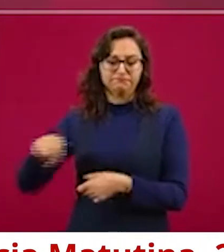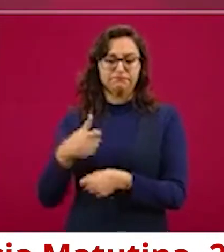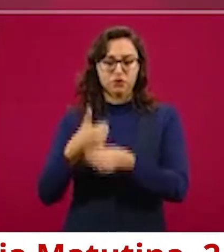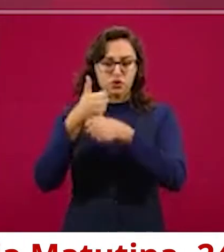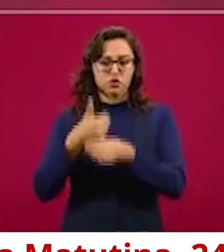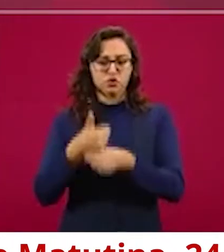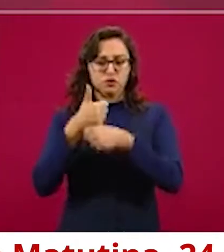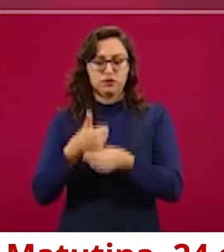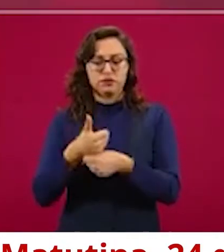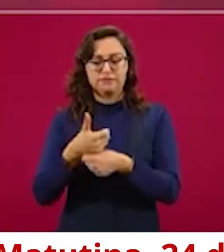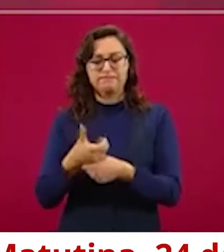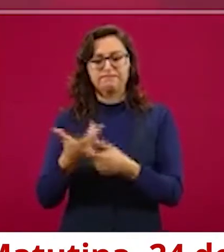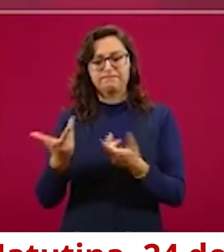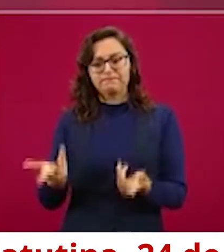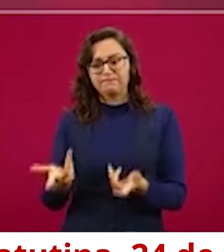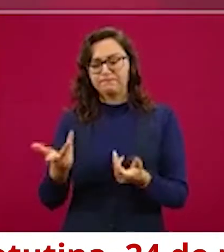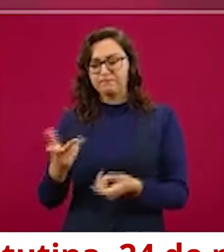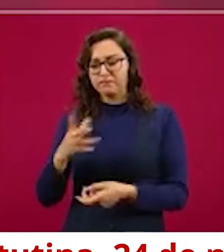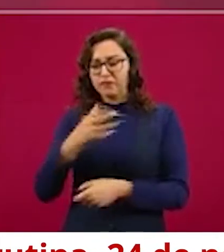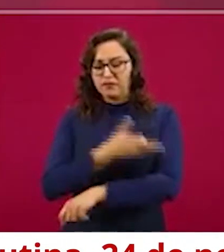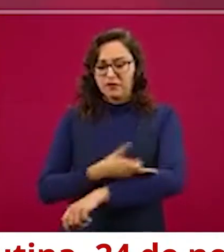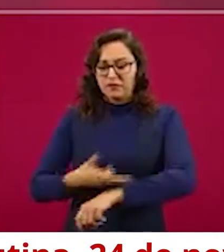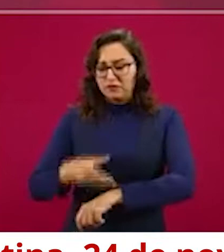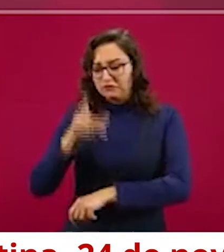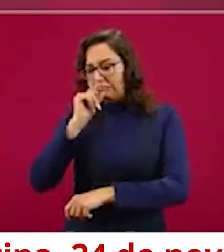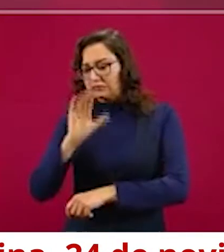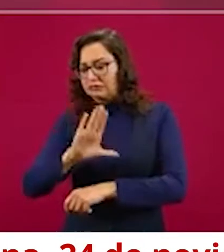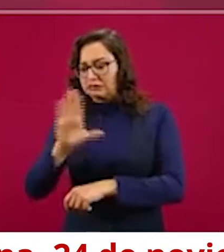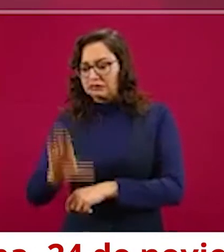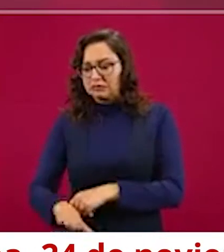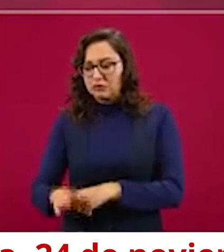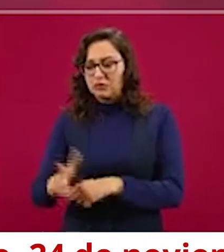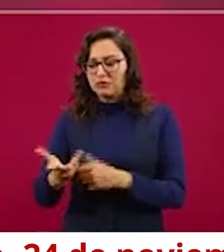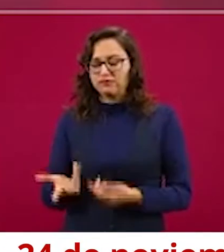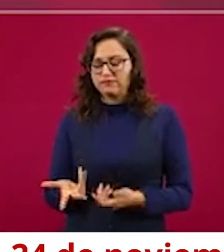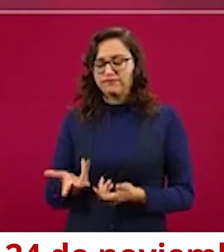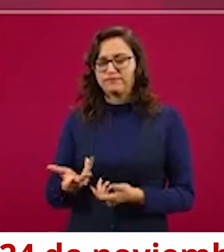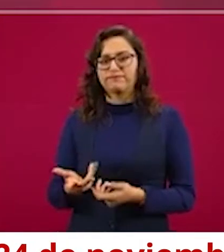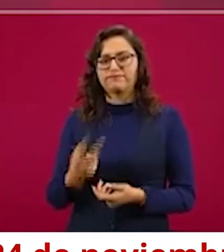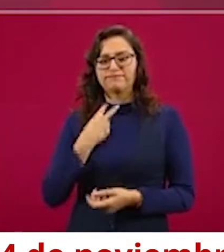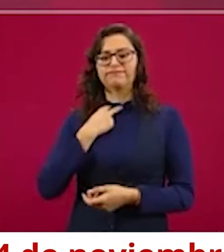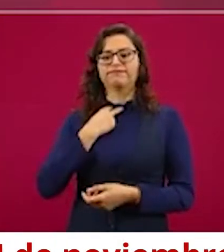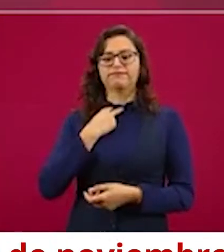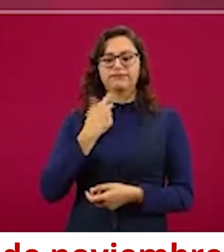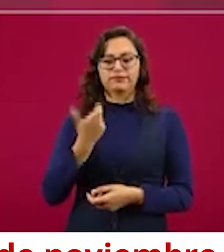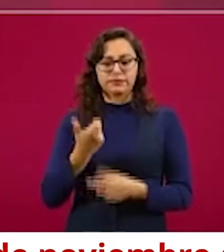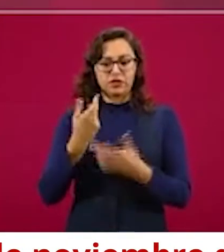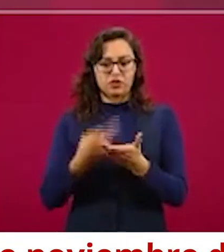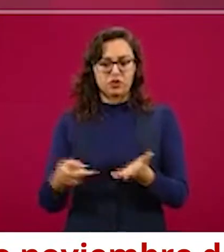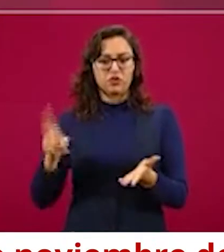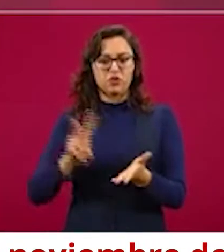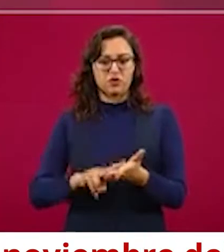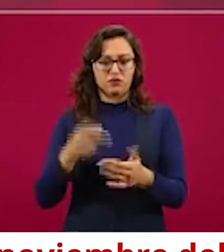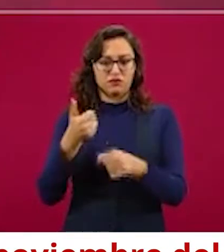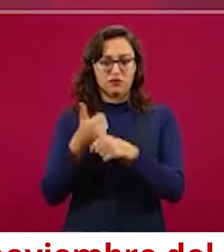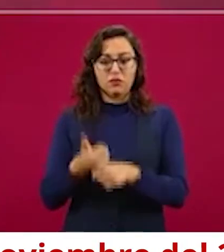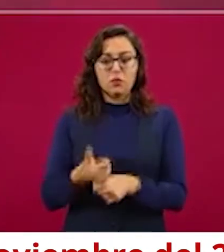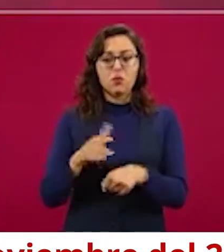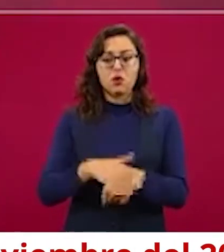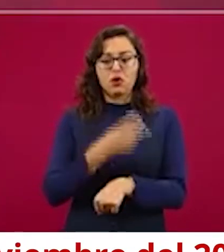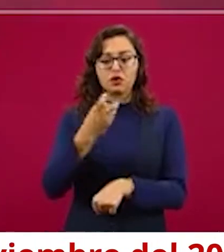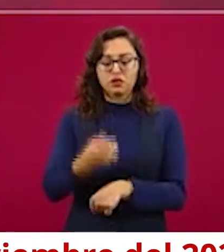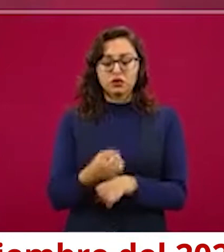los deudos de quienes perdieron la vida por esta enfermedad, por medio de un apoyo para